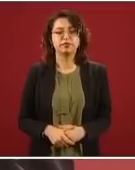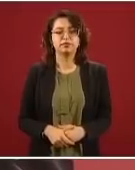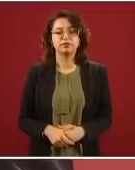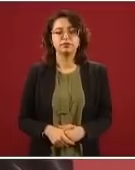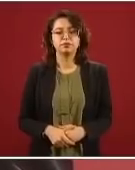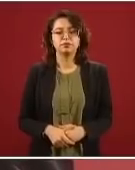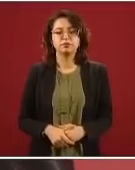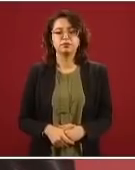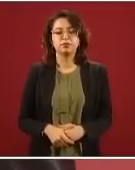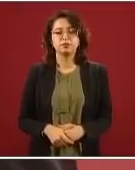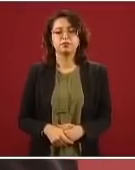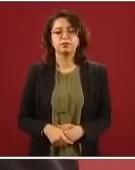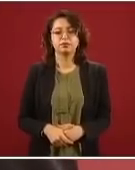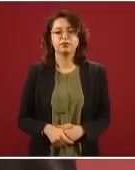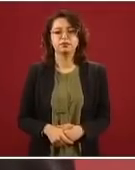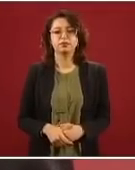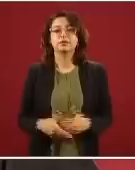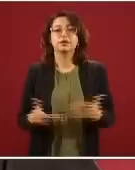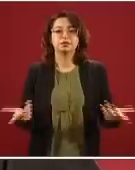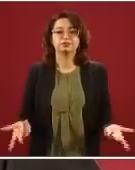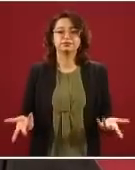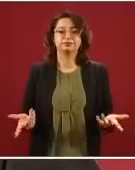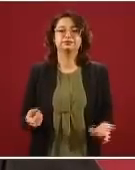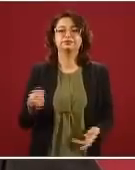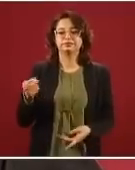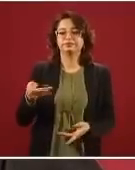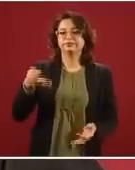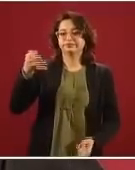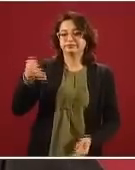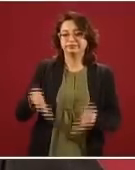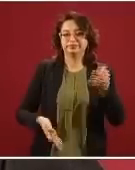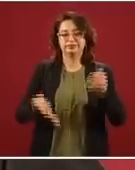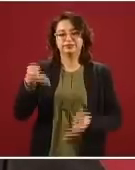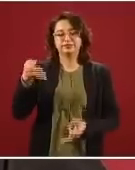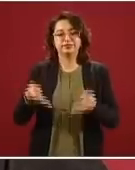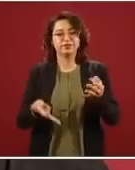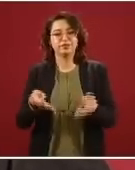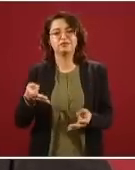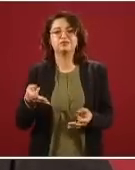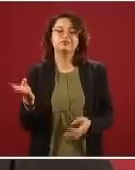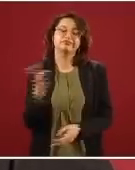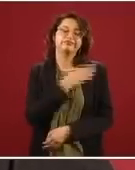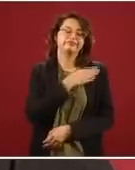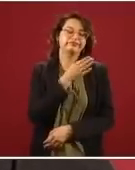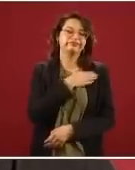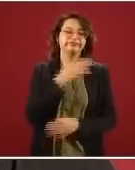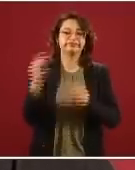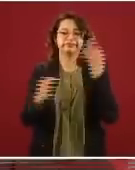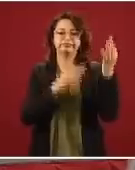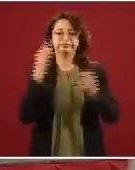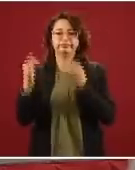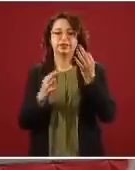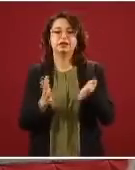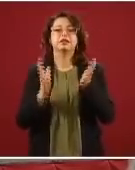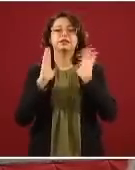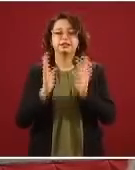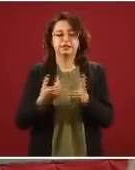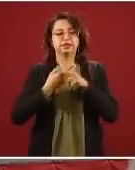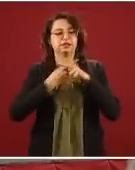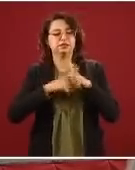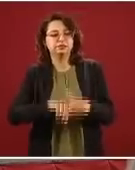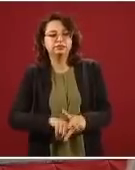fiscal esa buena noticia de que ya ha iniciado la recuperación de